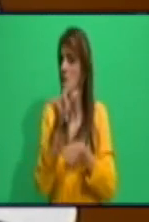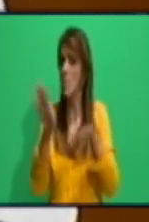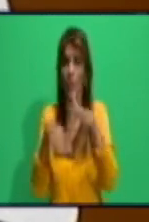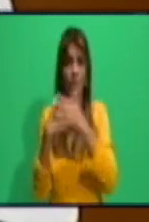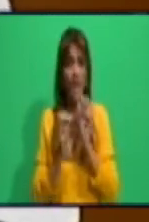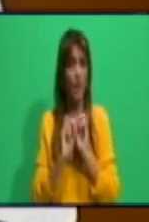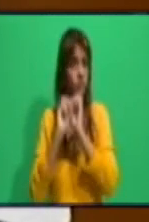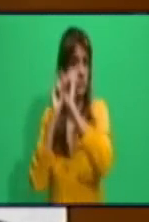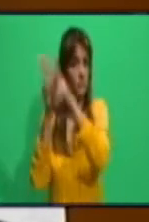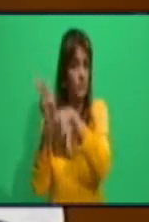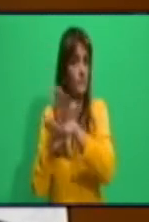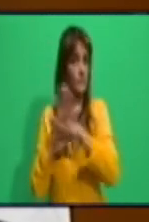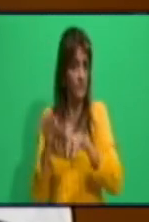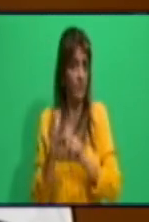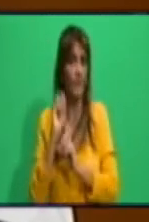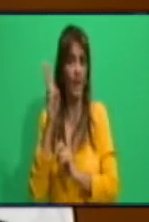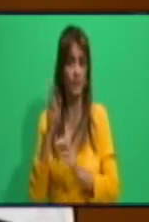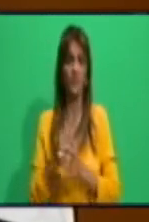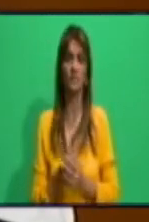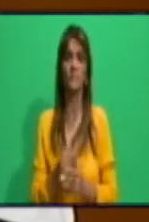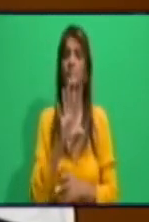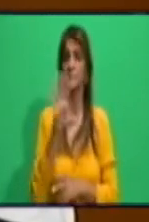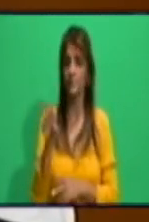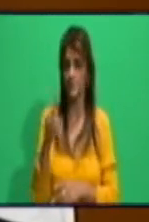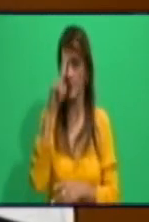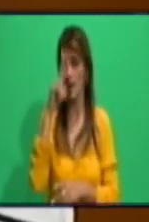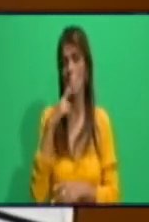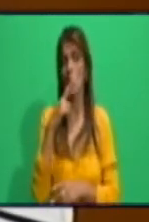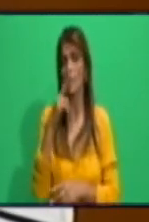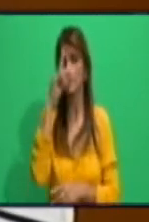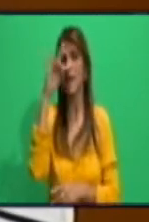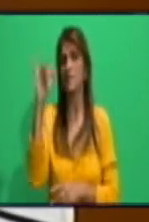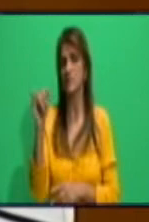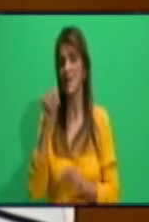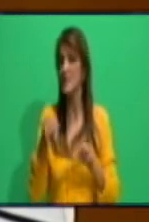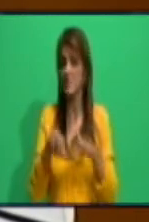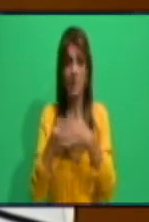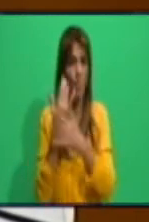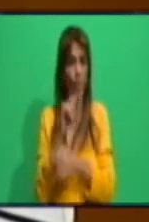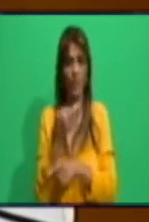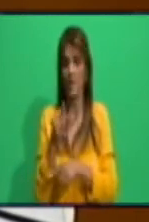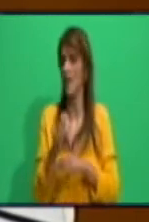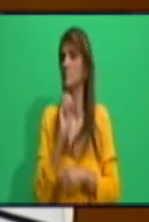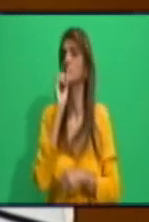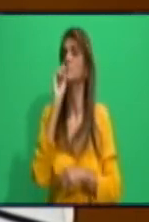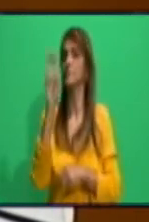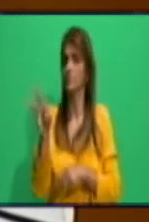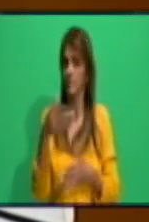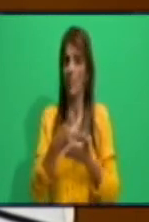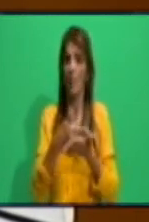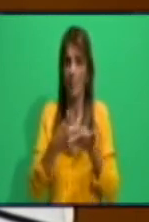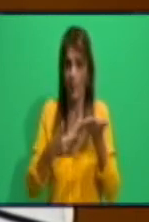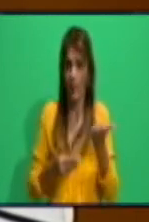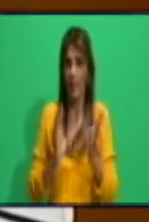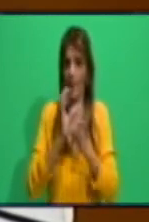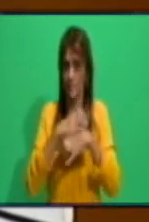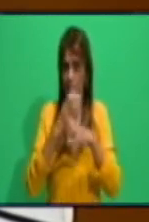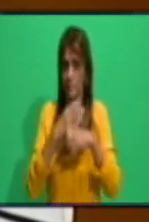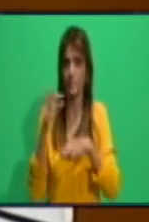Incluso ya cuentan con transporte todos los lugares donde tienen centros de aislamiento para trasladar la muestra oportunamente hacia el centro